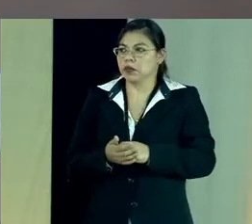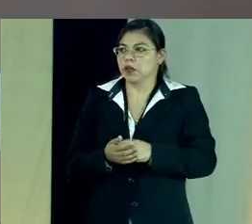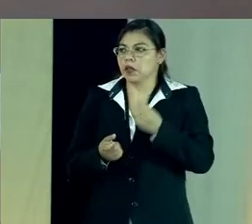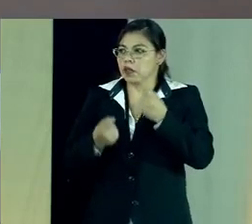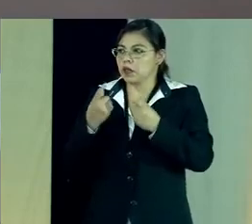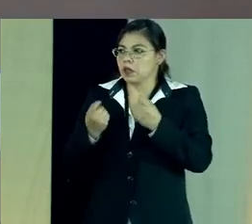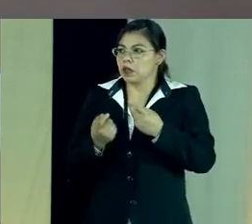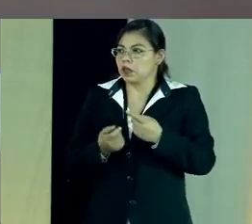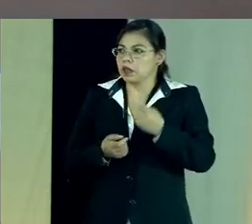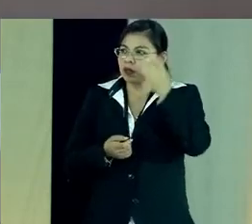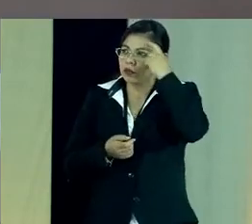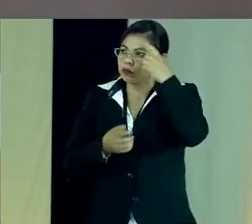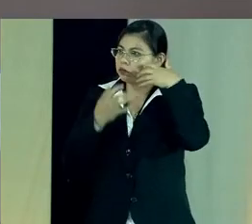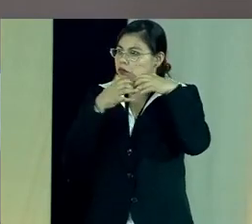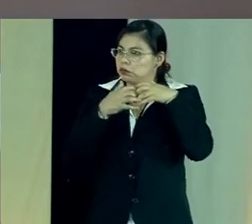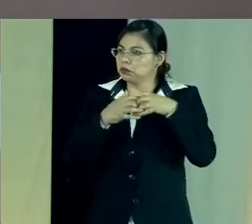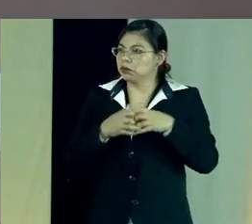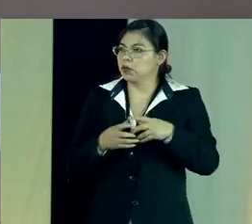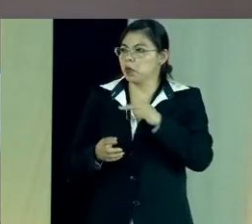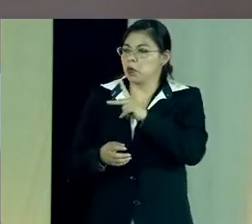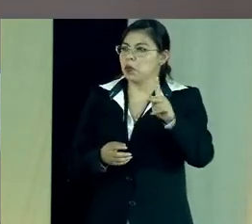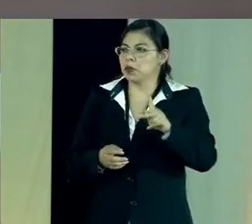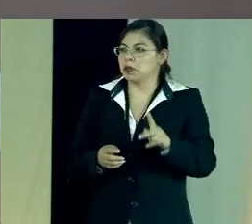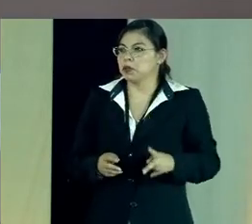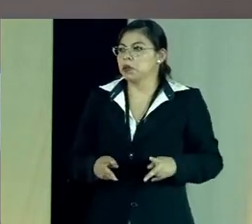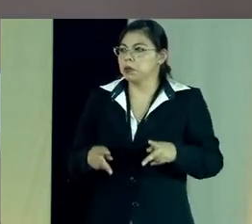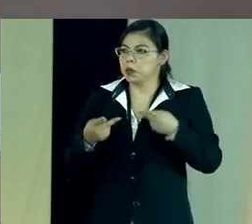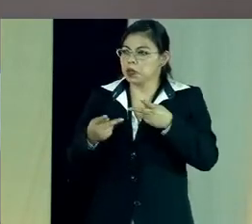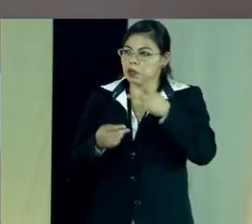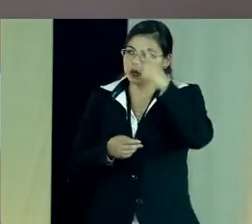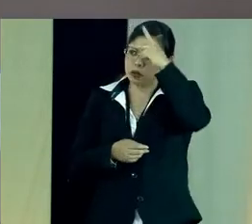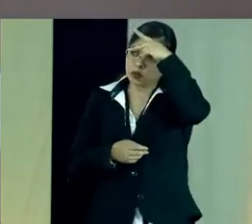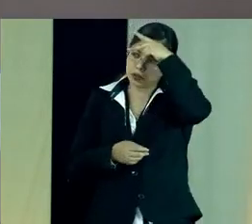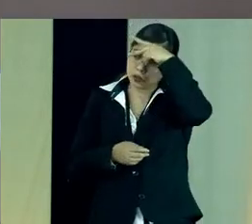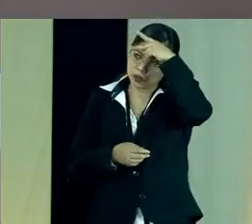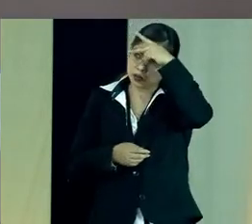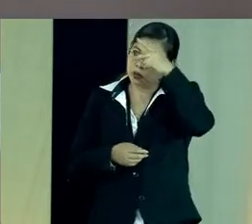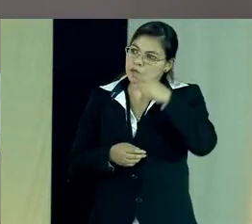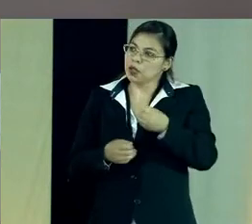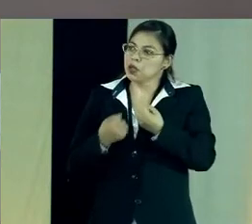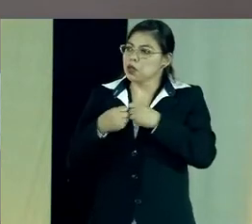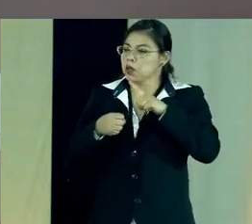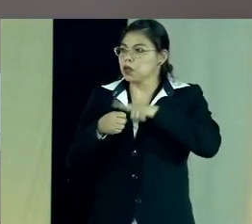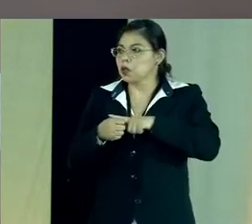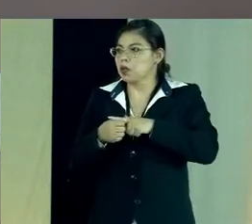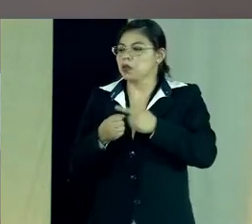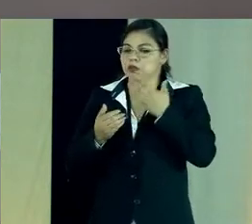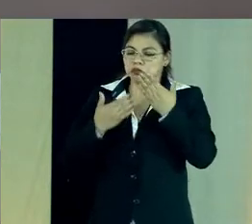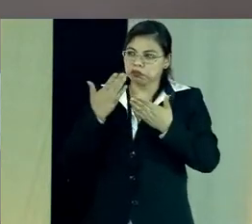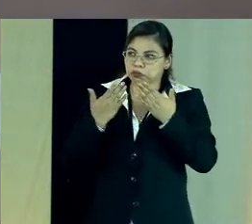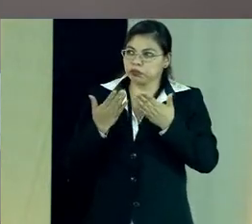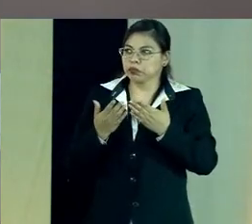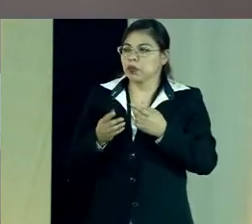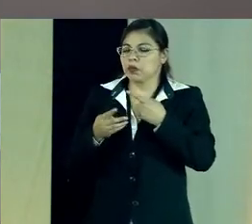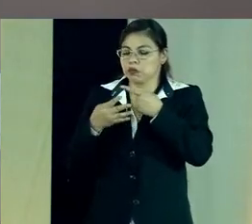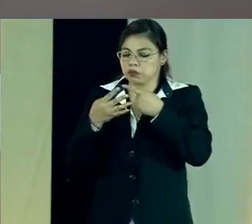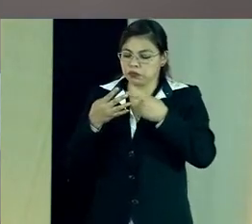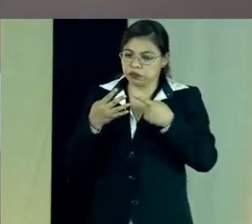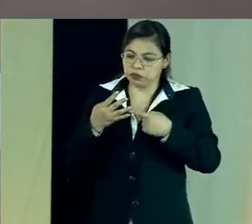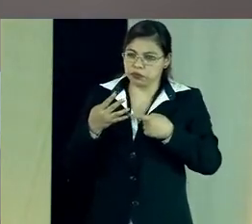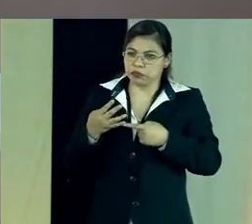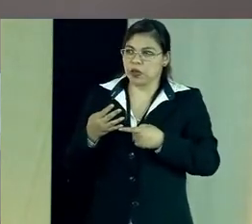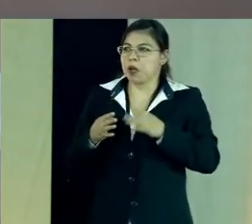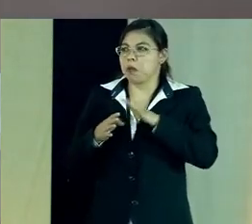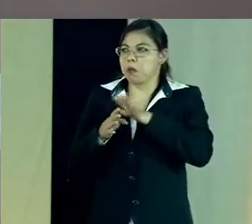publicistas vendedores psicólogos sociólogos antropólogos científicos de los